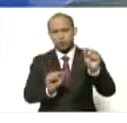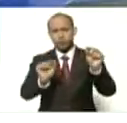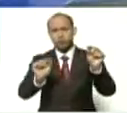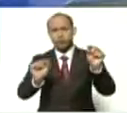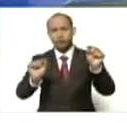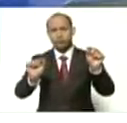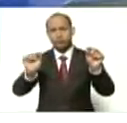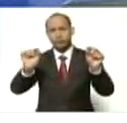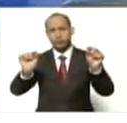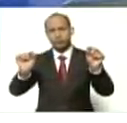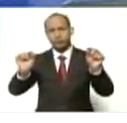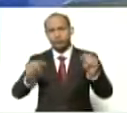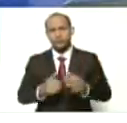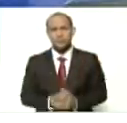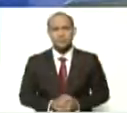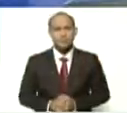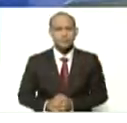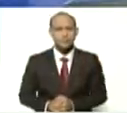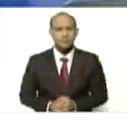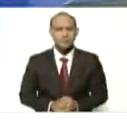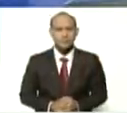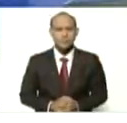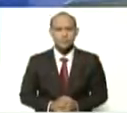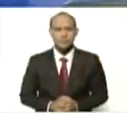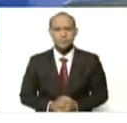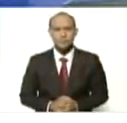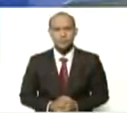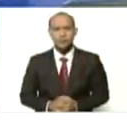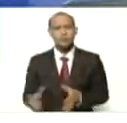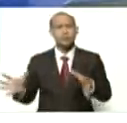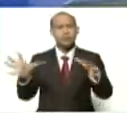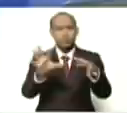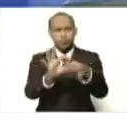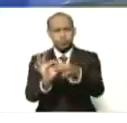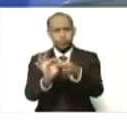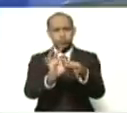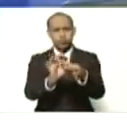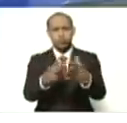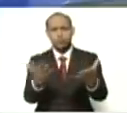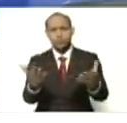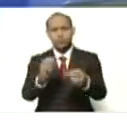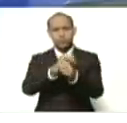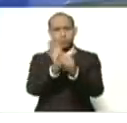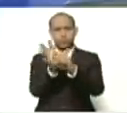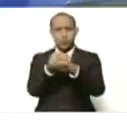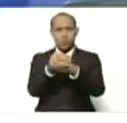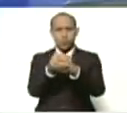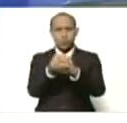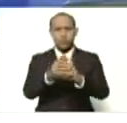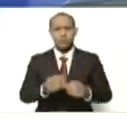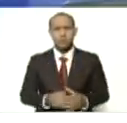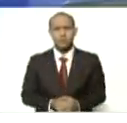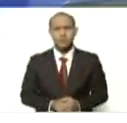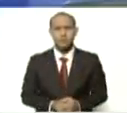número de casos por 100.000 habitantes vinculado directamente a la variante brasilera